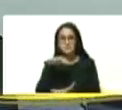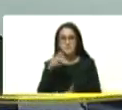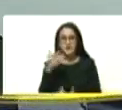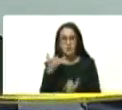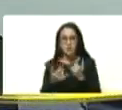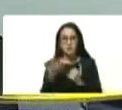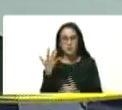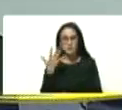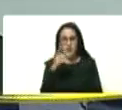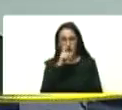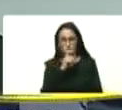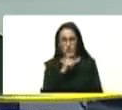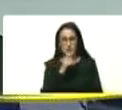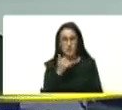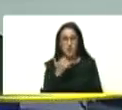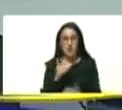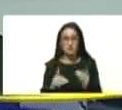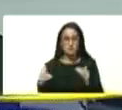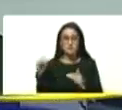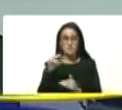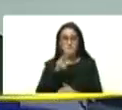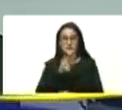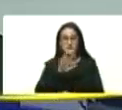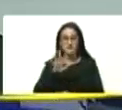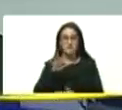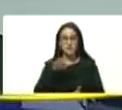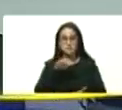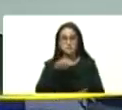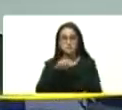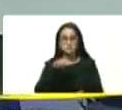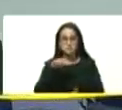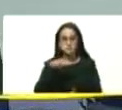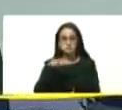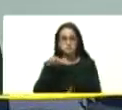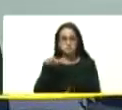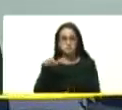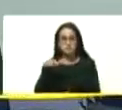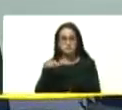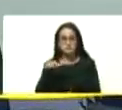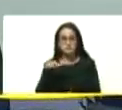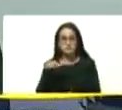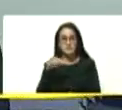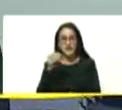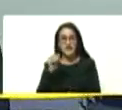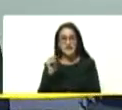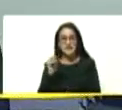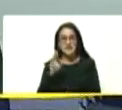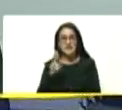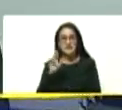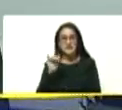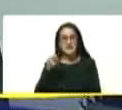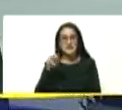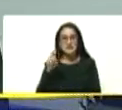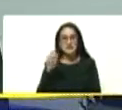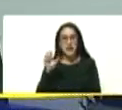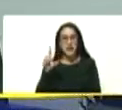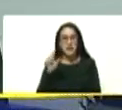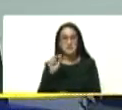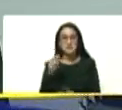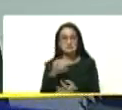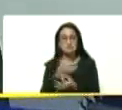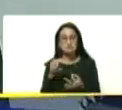últimos 5 años, ya estamos por encima de 25 quintales también, y eso nos proyecta una extraordinaria cosecha